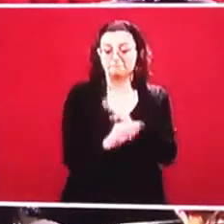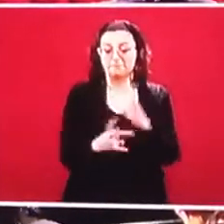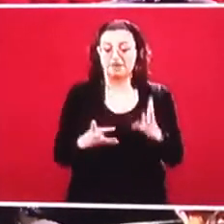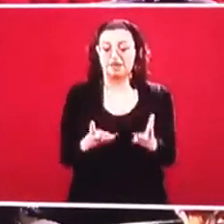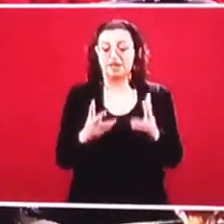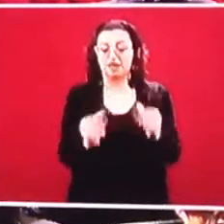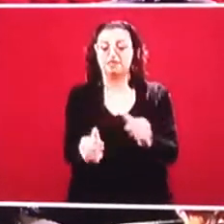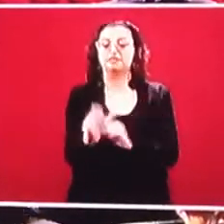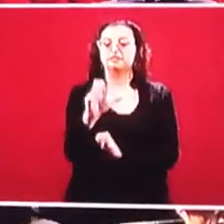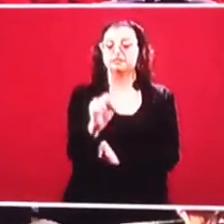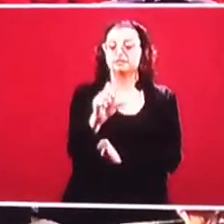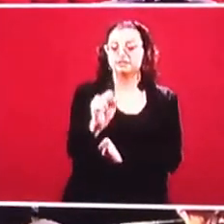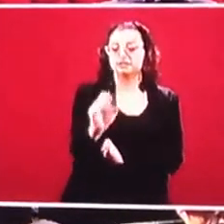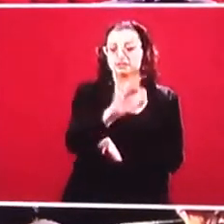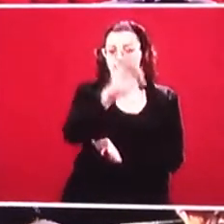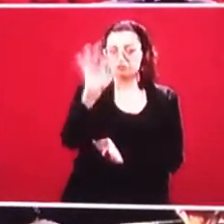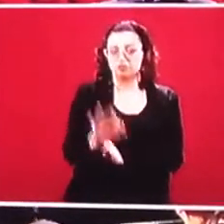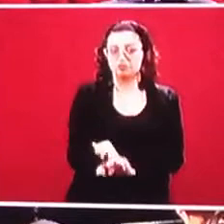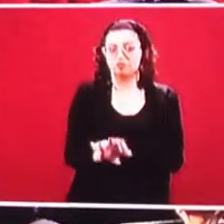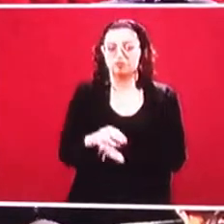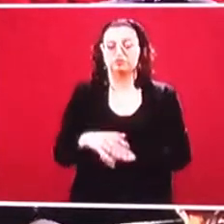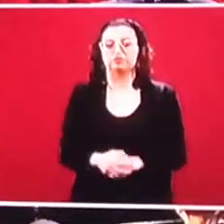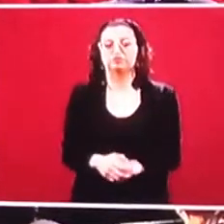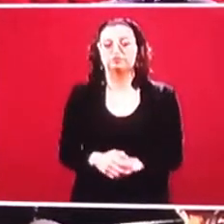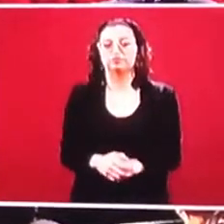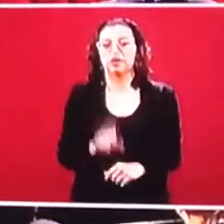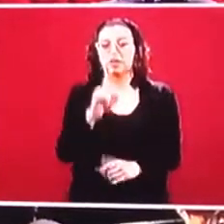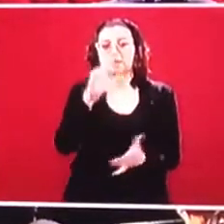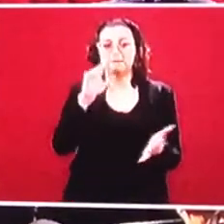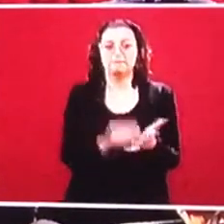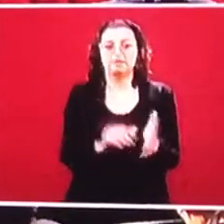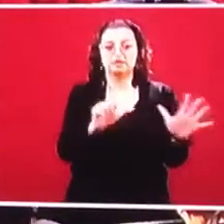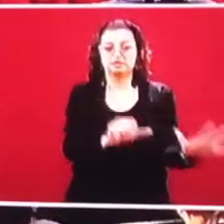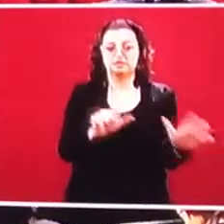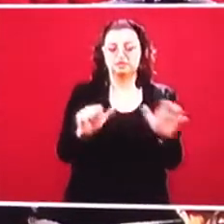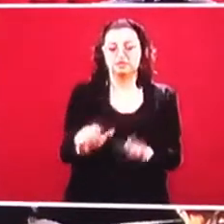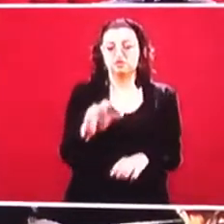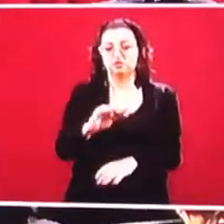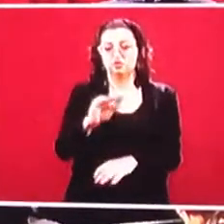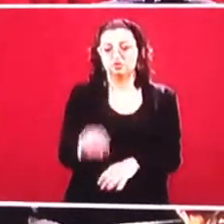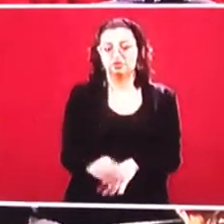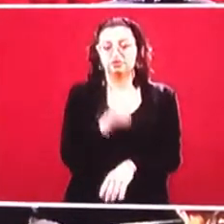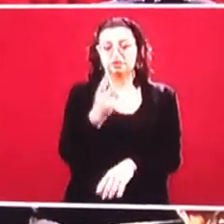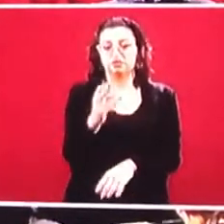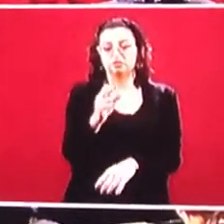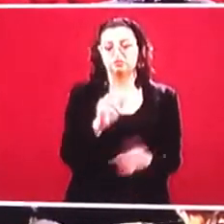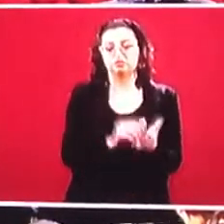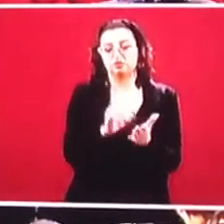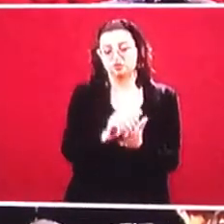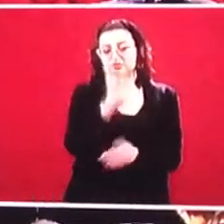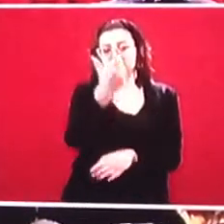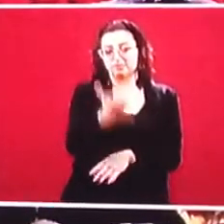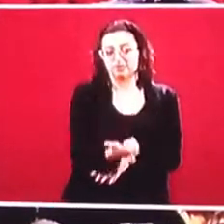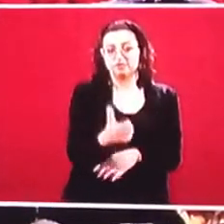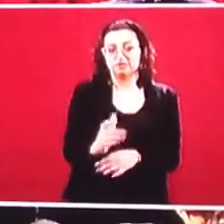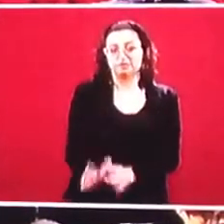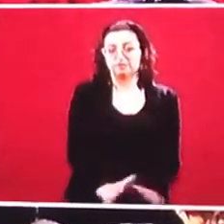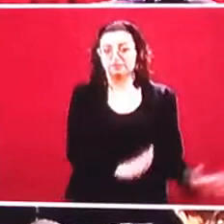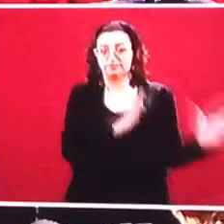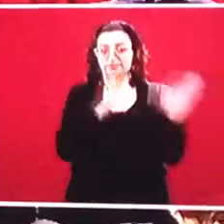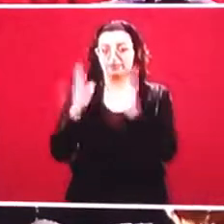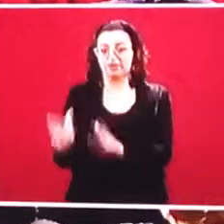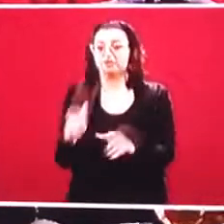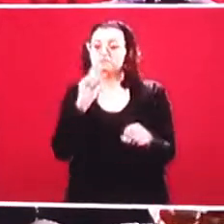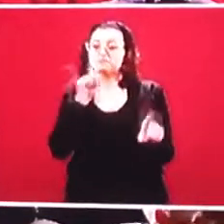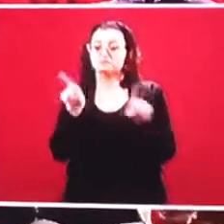que había que afrontar. Ahora, debido a este aislamiento voluntario de estar